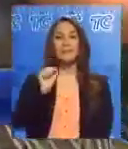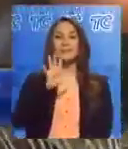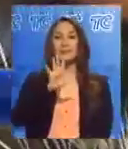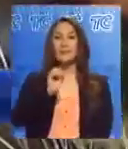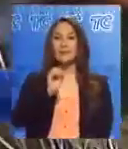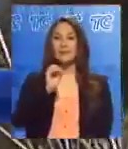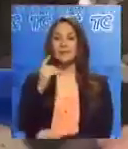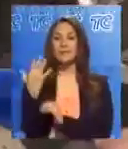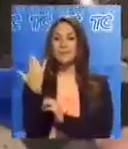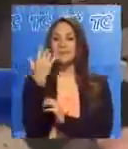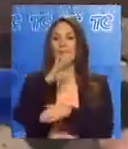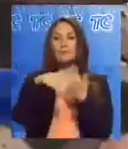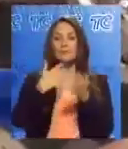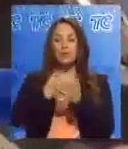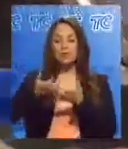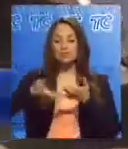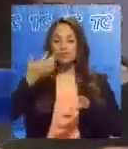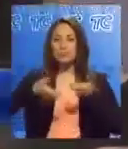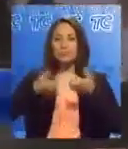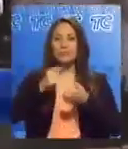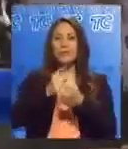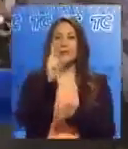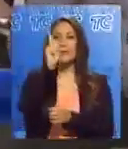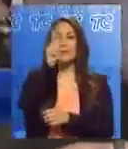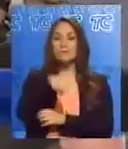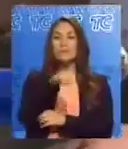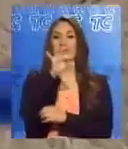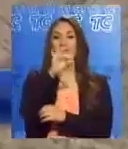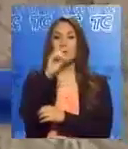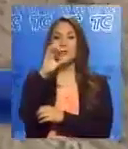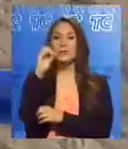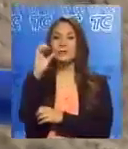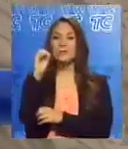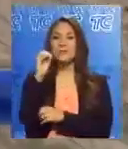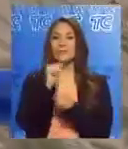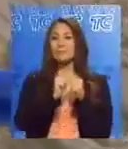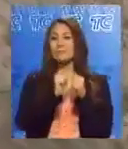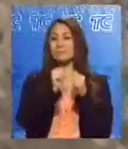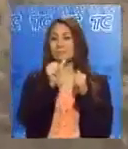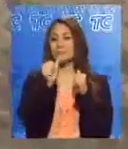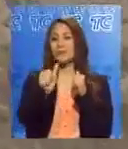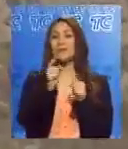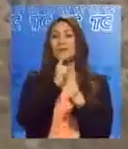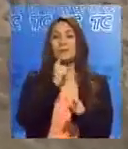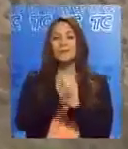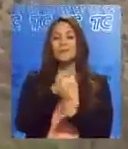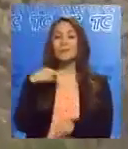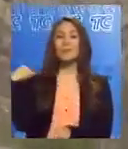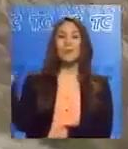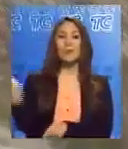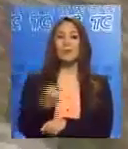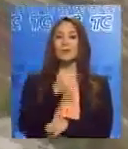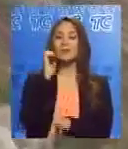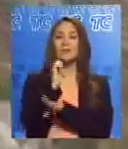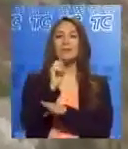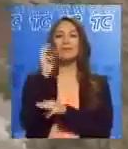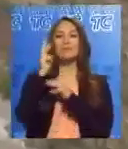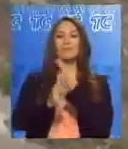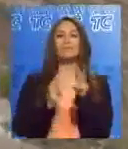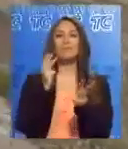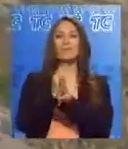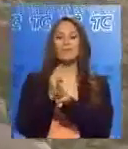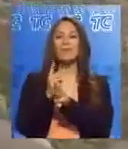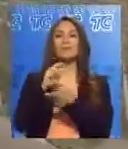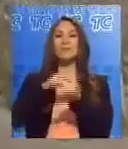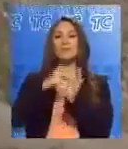647.250 plantas fueron sembradas en una extensión de 1.997 hectáreas. Con esto, el país impuso su marca mundial y